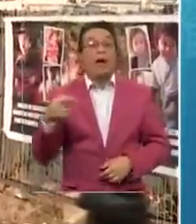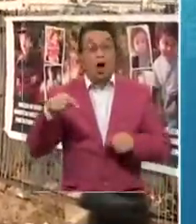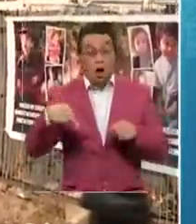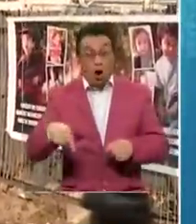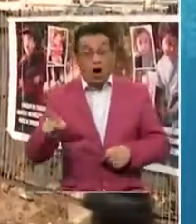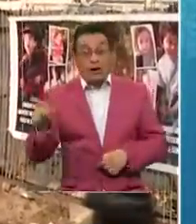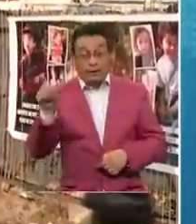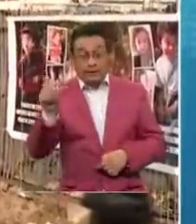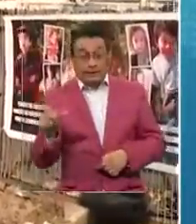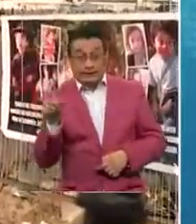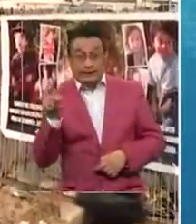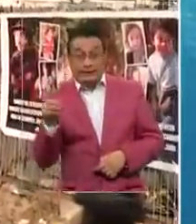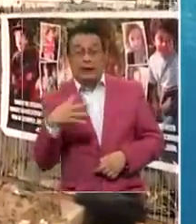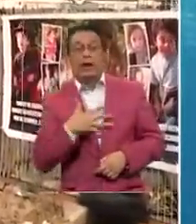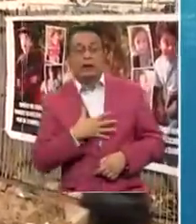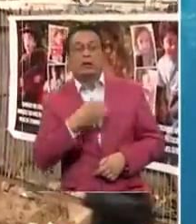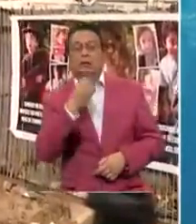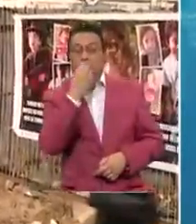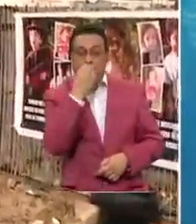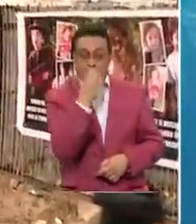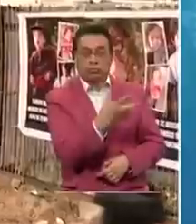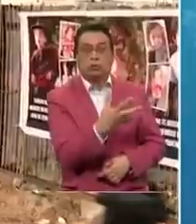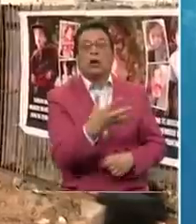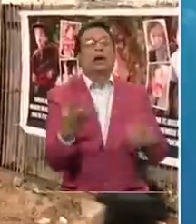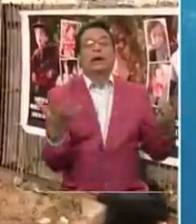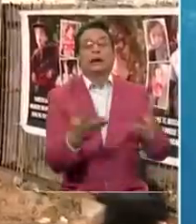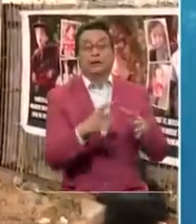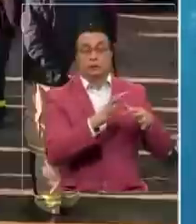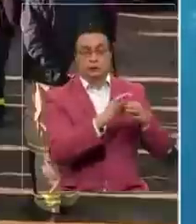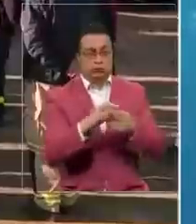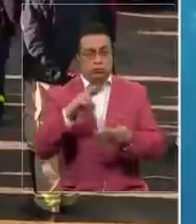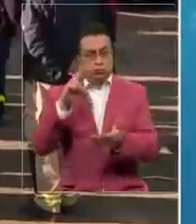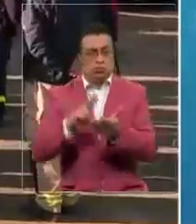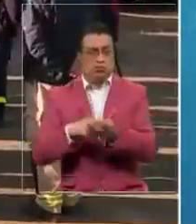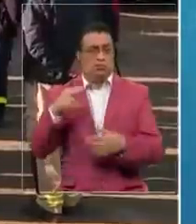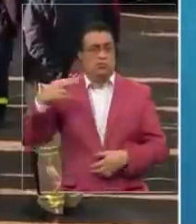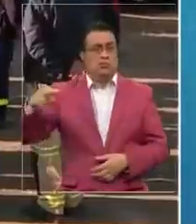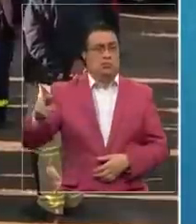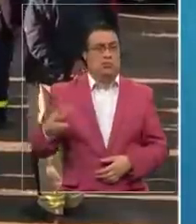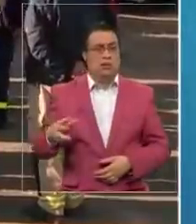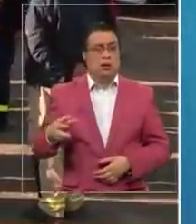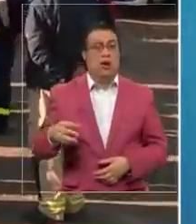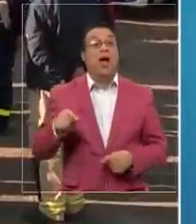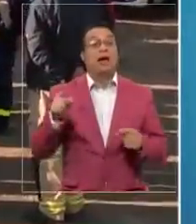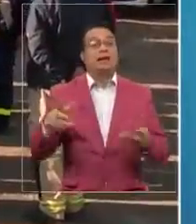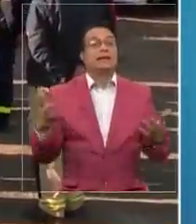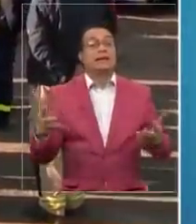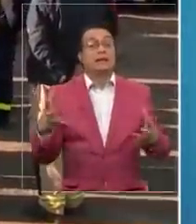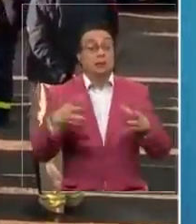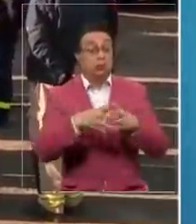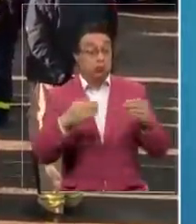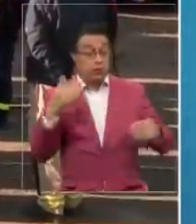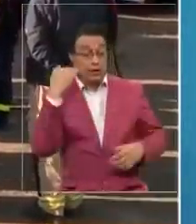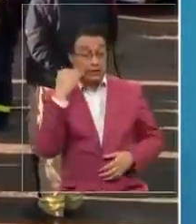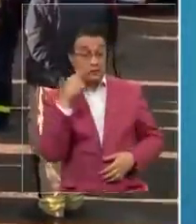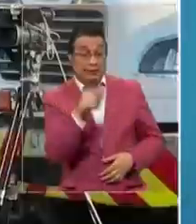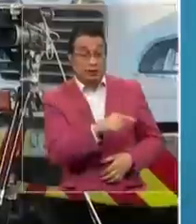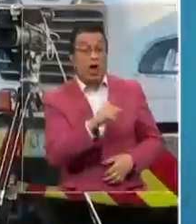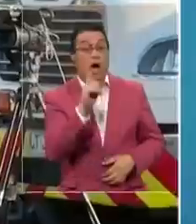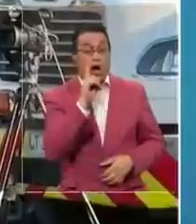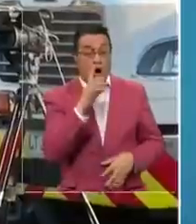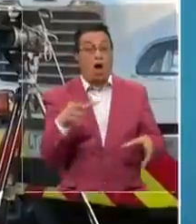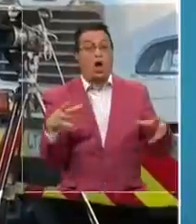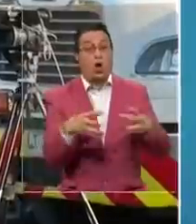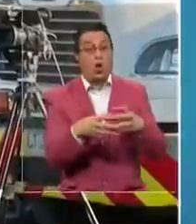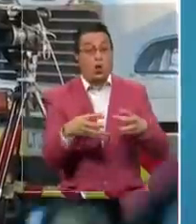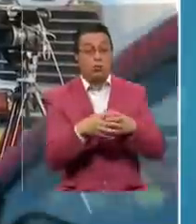hoy quiere entregar su misma declaración, que es lo que además señala de que una vez que desaparece el pequeño Tomás hay un grupo